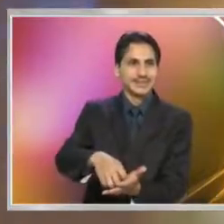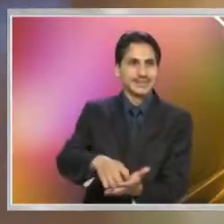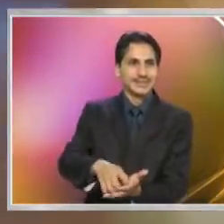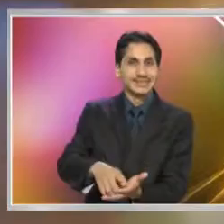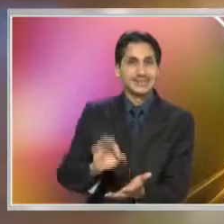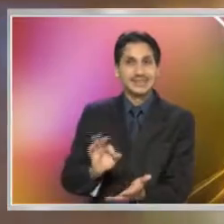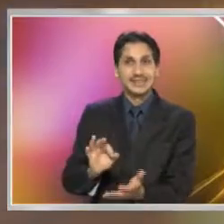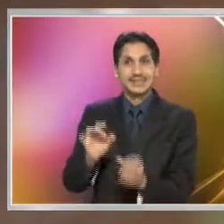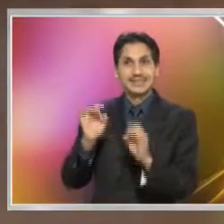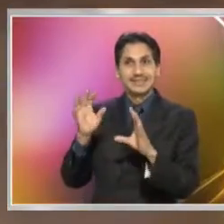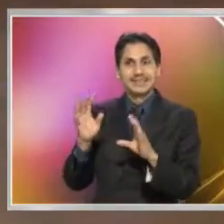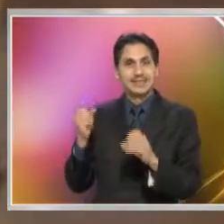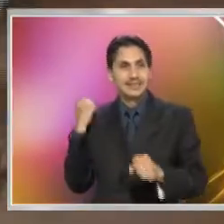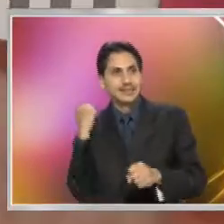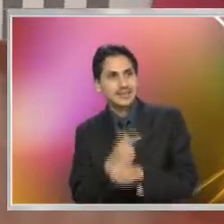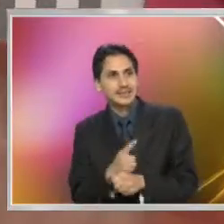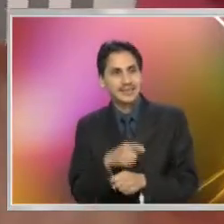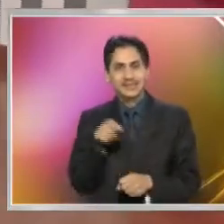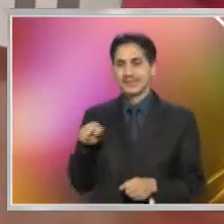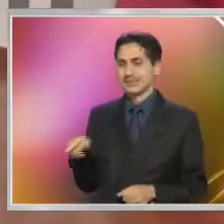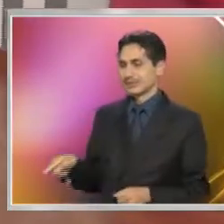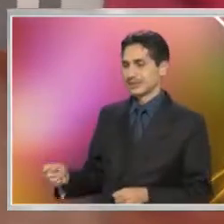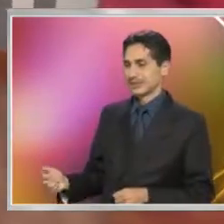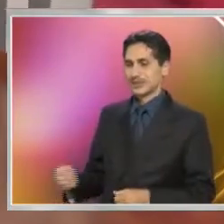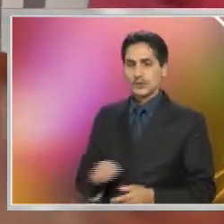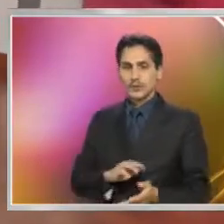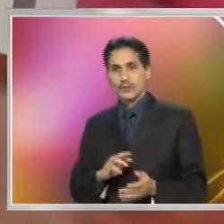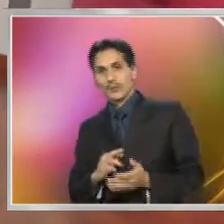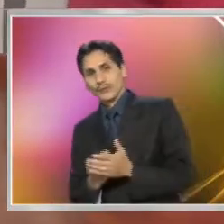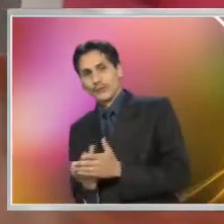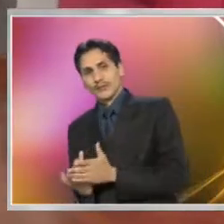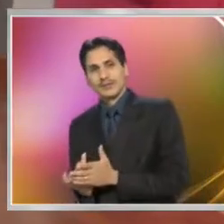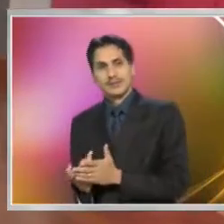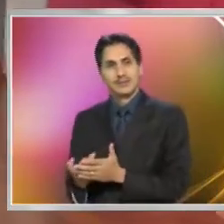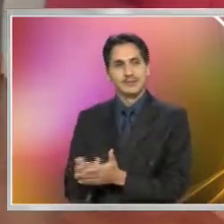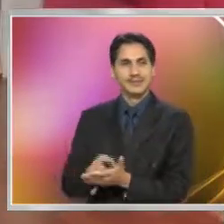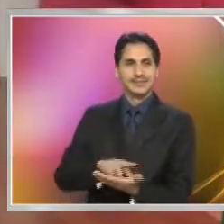evasivas para el otro. Y así es como terminamos nuestro día, igual como